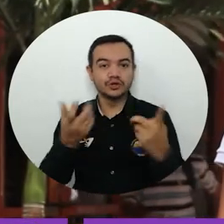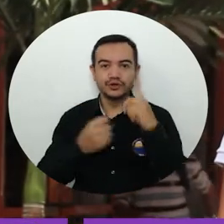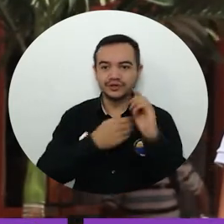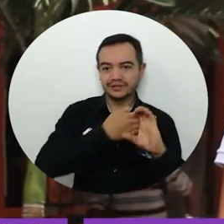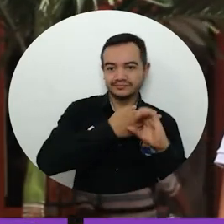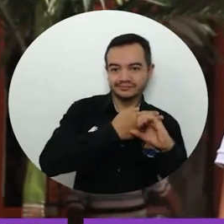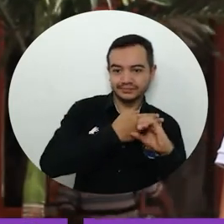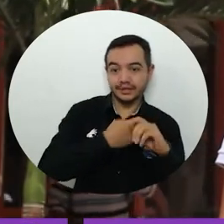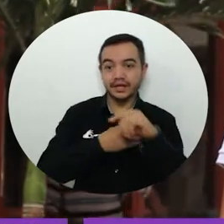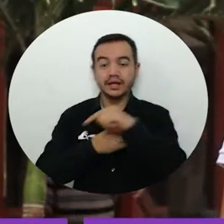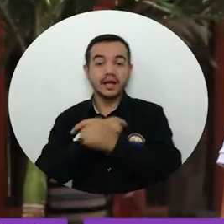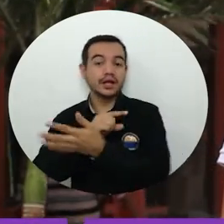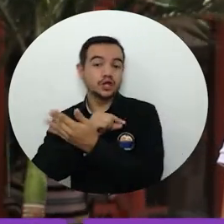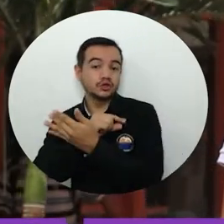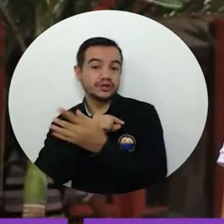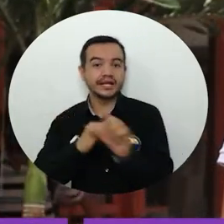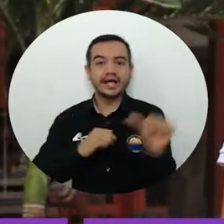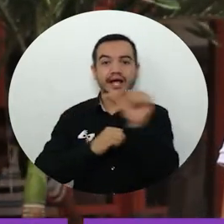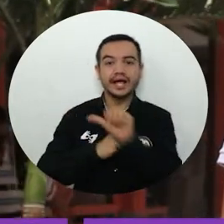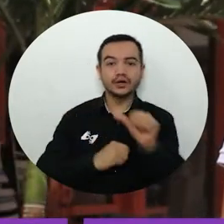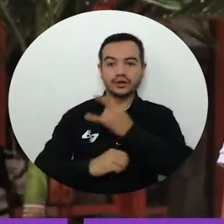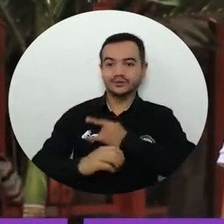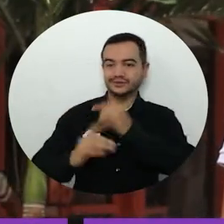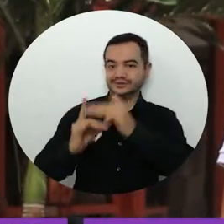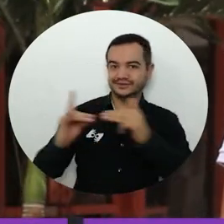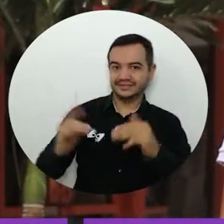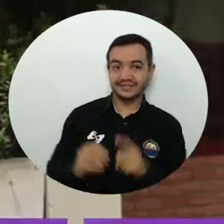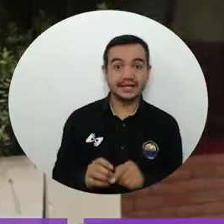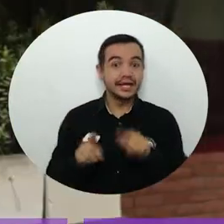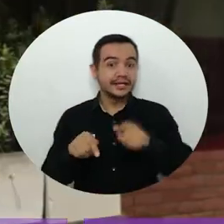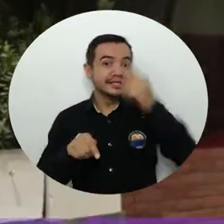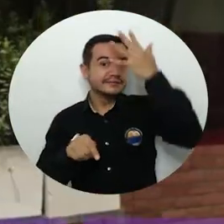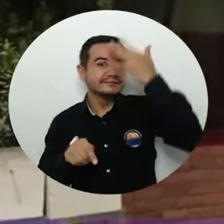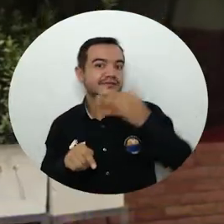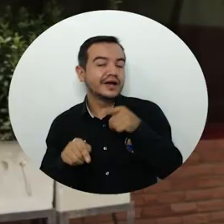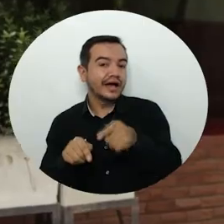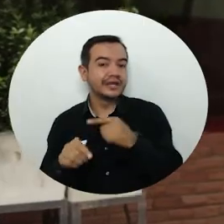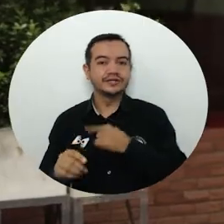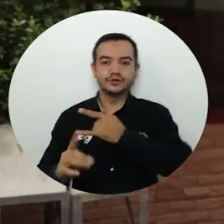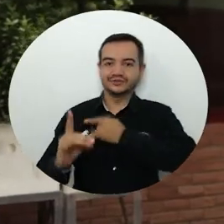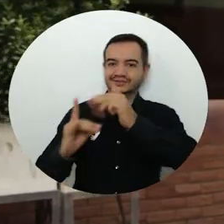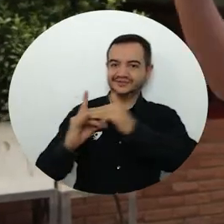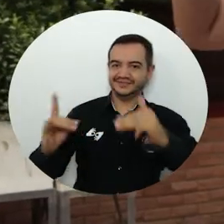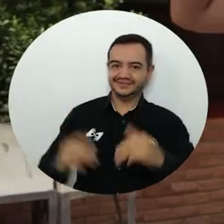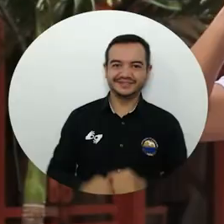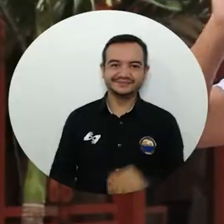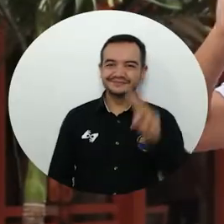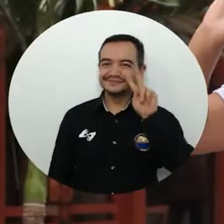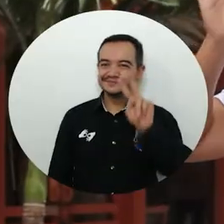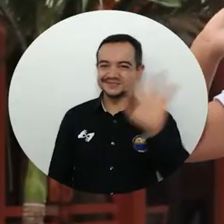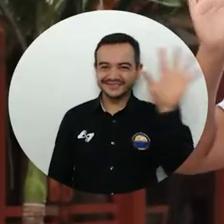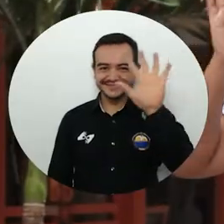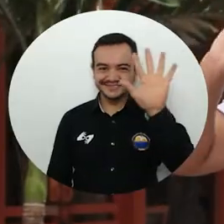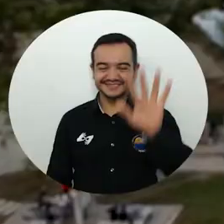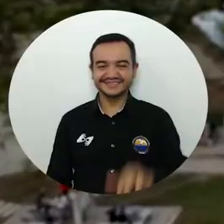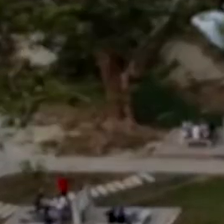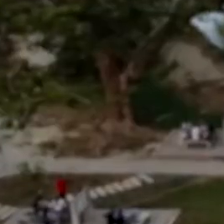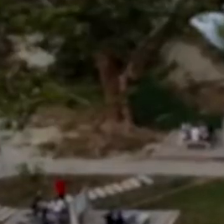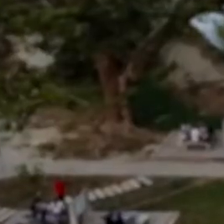institucionales, arroba unimagdalena para Instagram y Twitter, y Universidad del Magdalena en Facebook. ¡Hasta pronto!